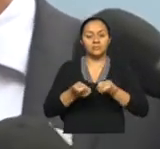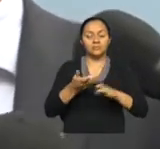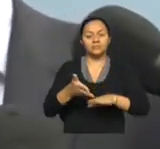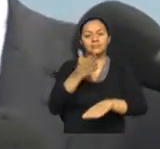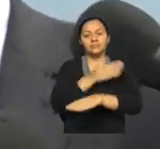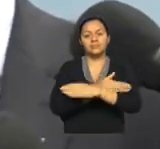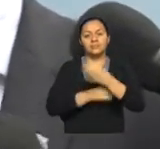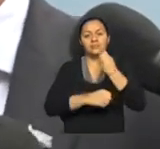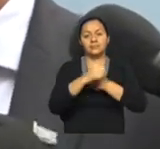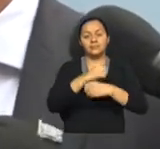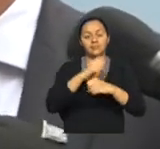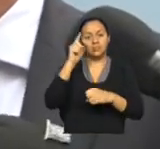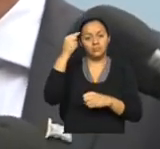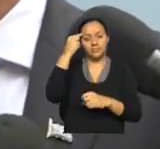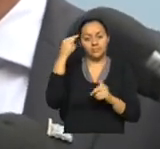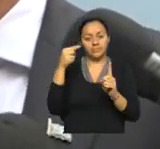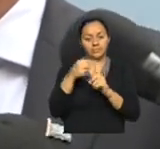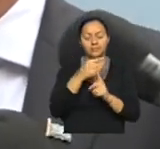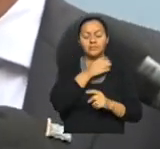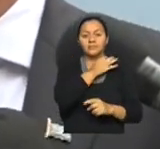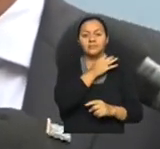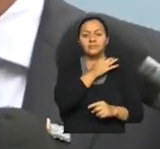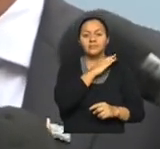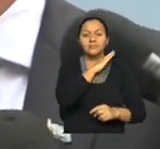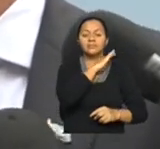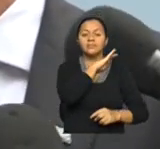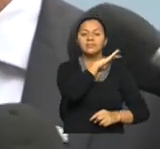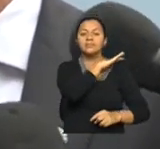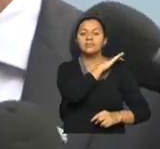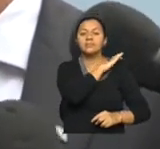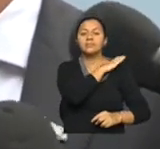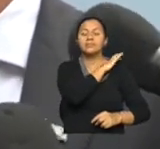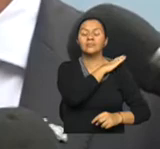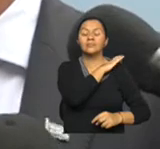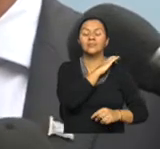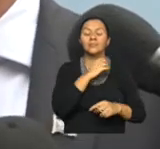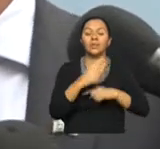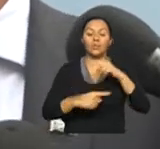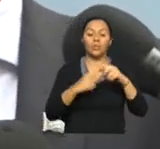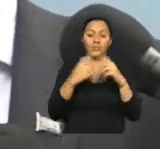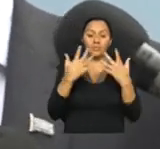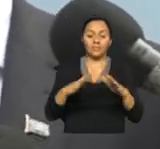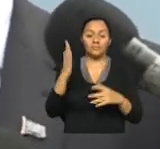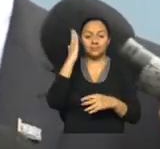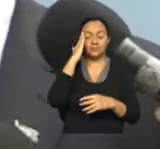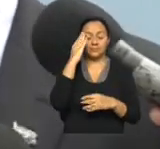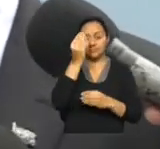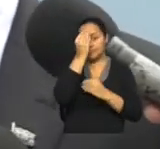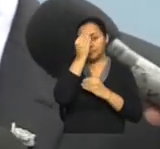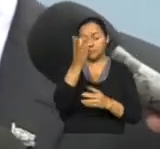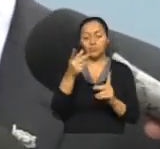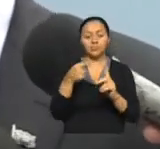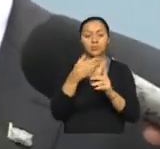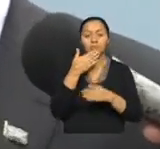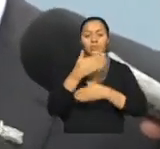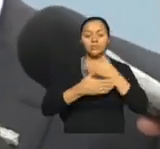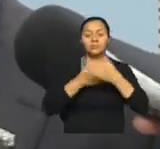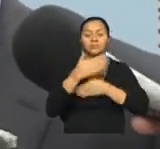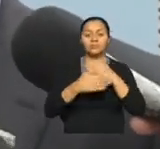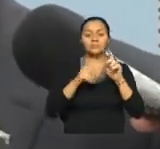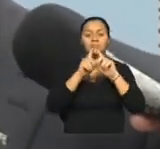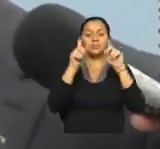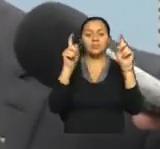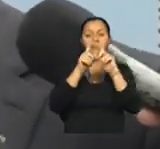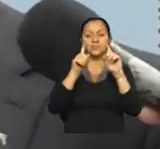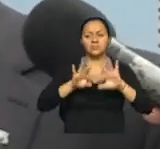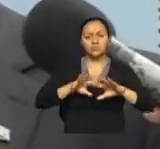los gobiernos anteriores. Y una vez que se conoció estas revelaciones de esta empresa